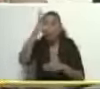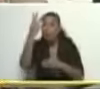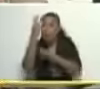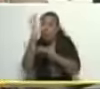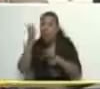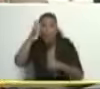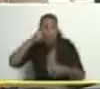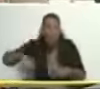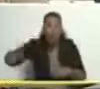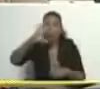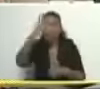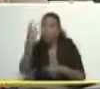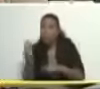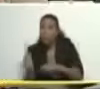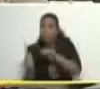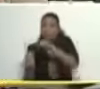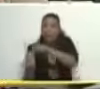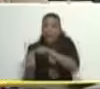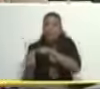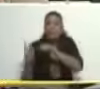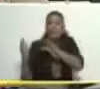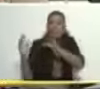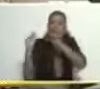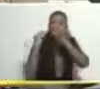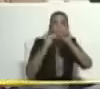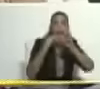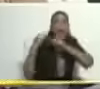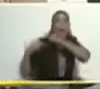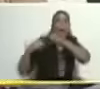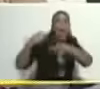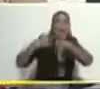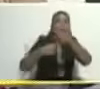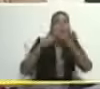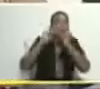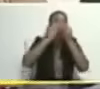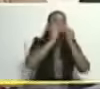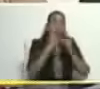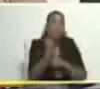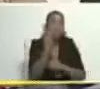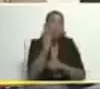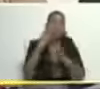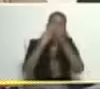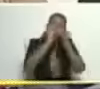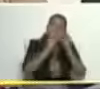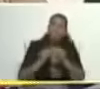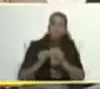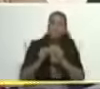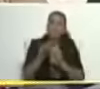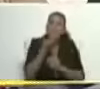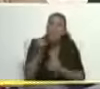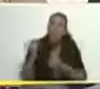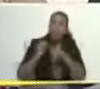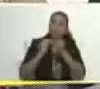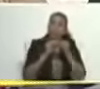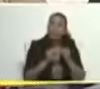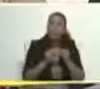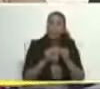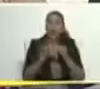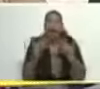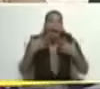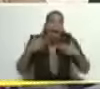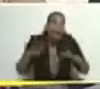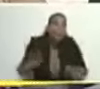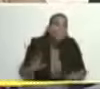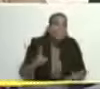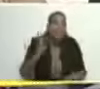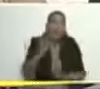subdesarrollo de ese genocidio. Y ese legado debe corregirse. Y la única manera de hacerlo, o al menos